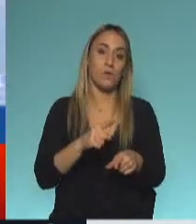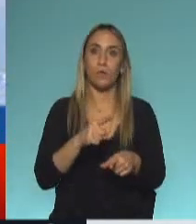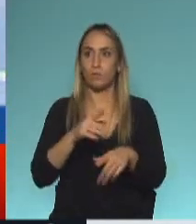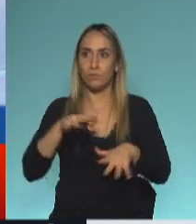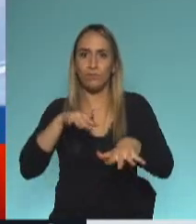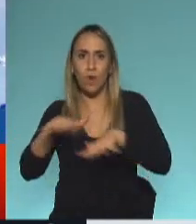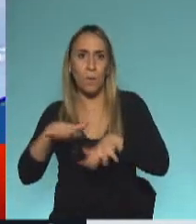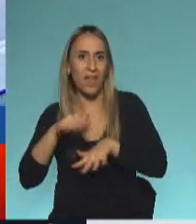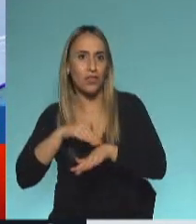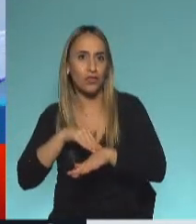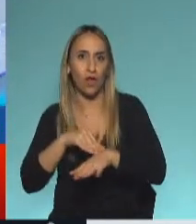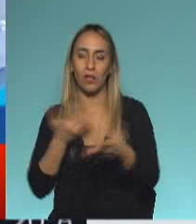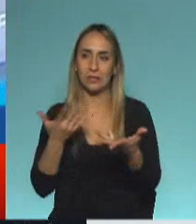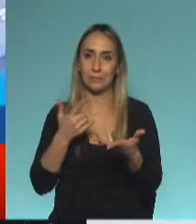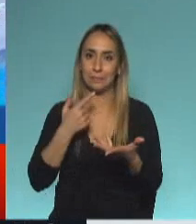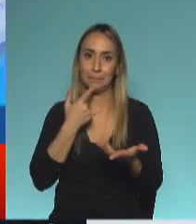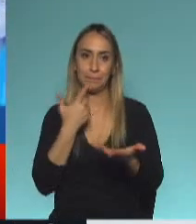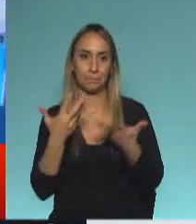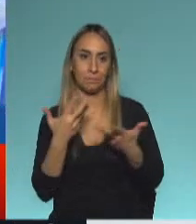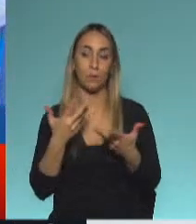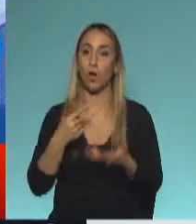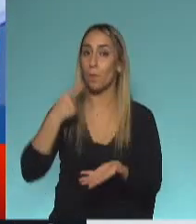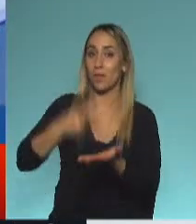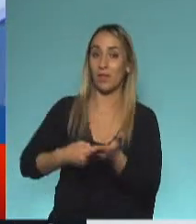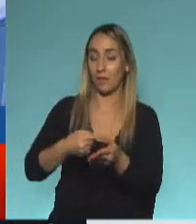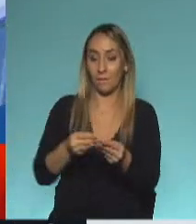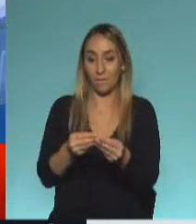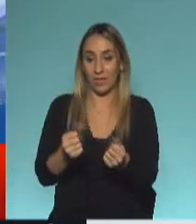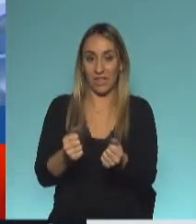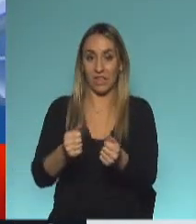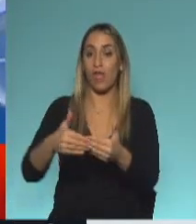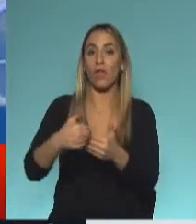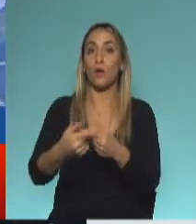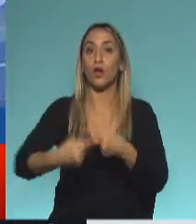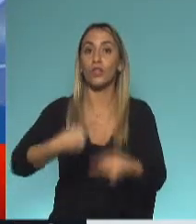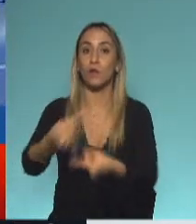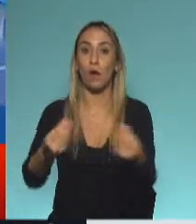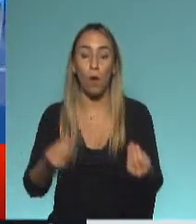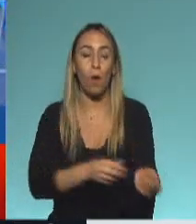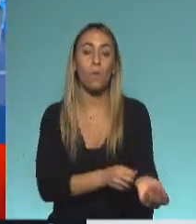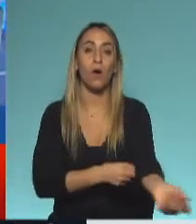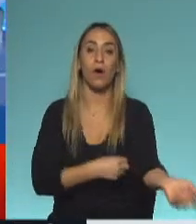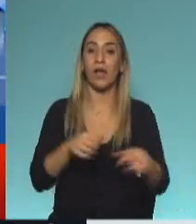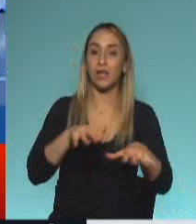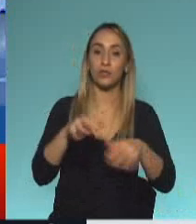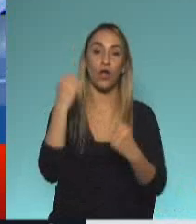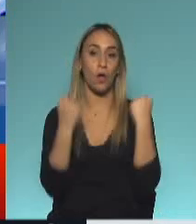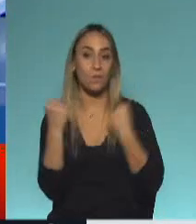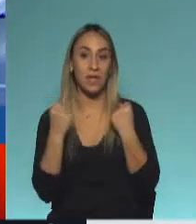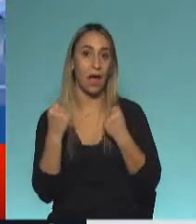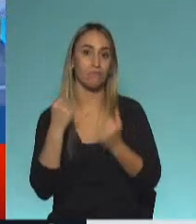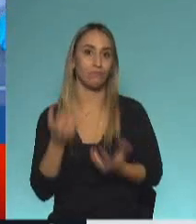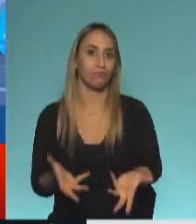sabemos luego de que termine buenas restricciones actuales cómo es que vamos a continuar que va a pasar con la actividad económica si se va a resentir más o no